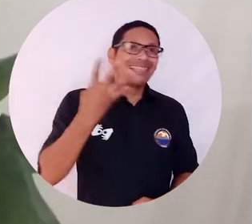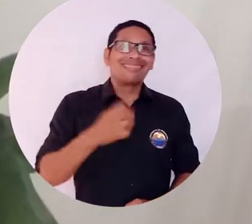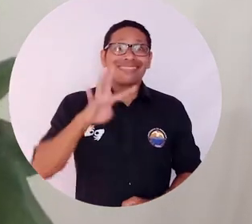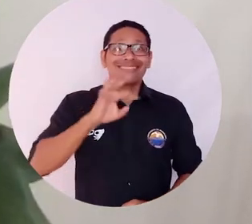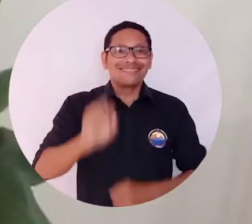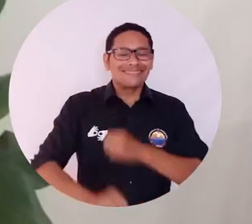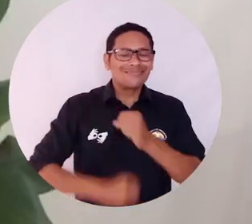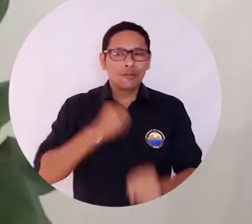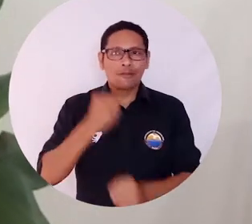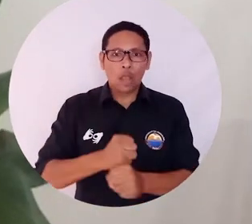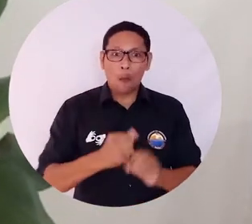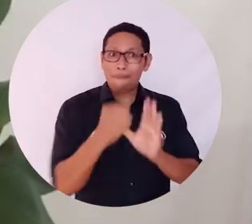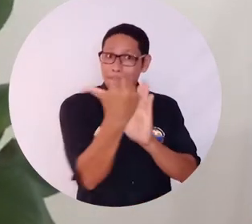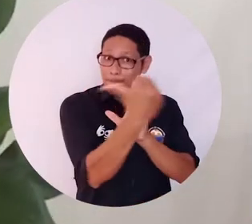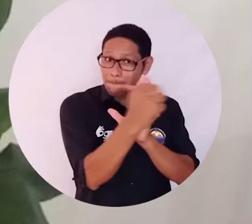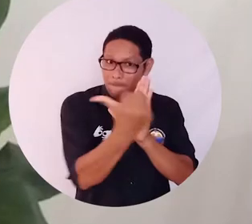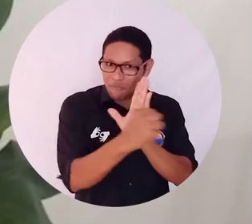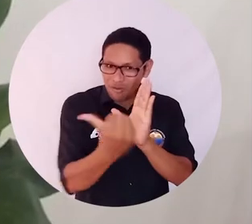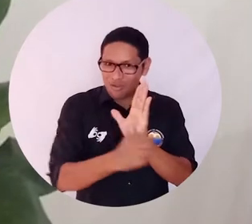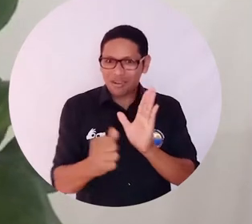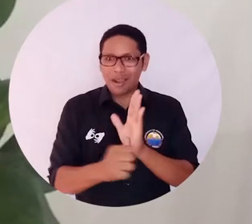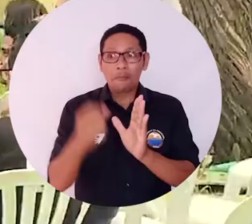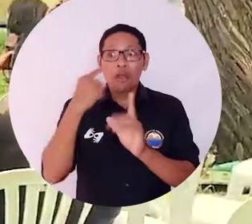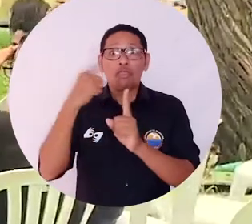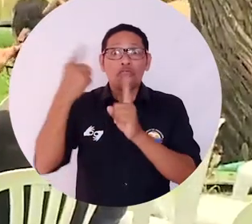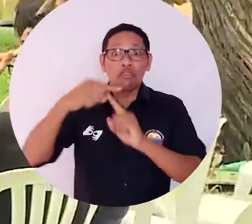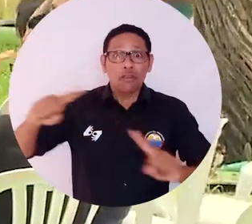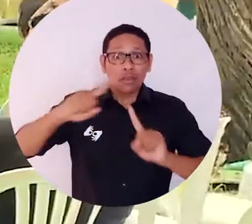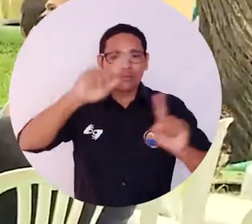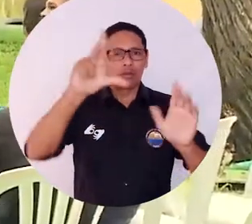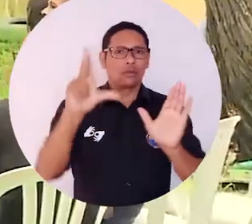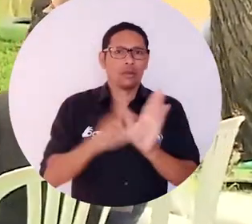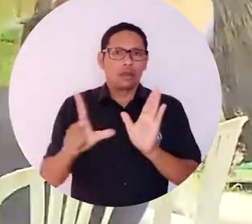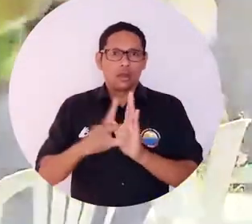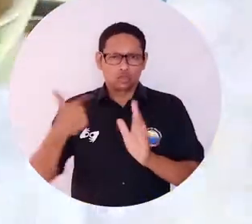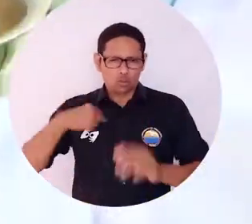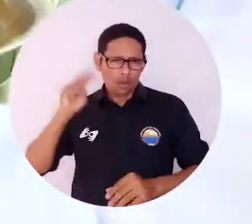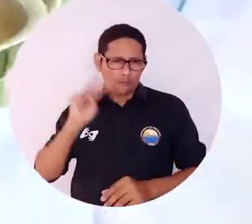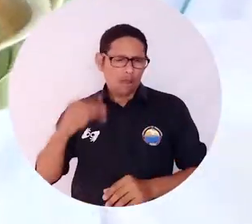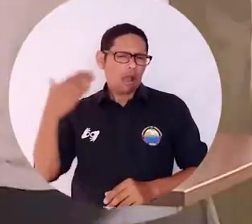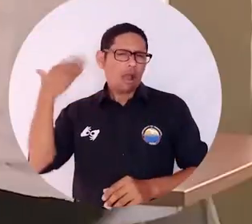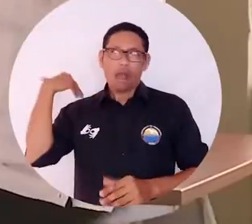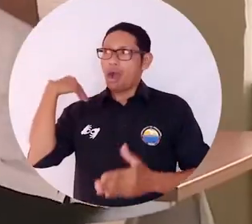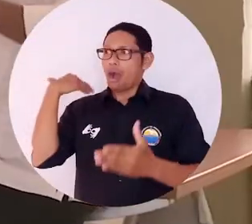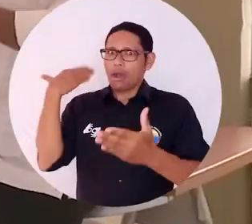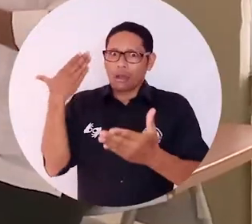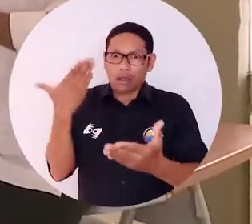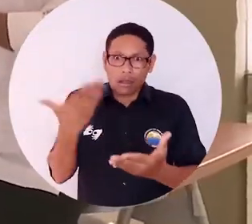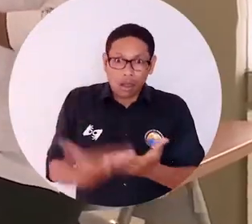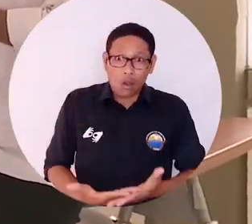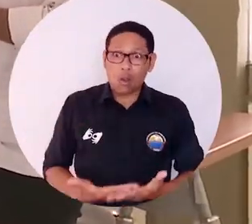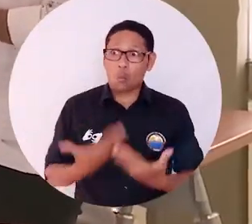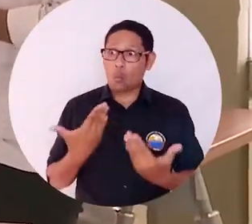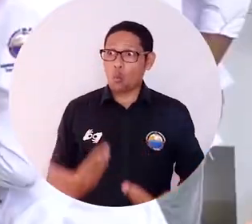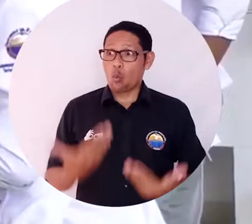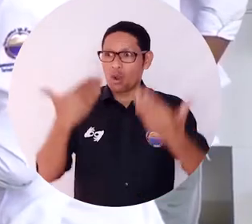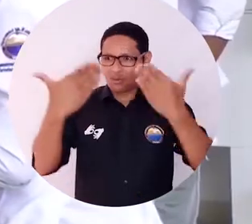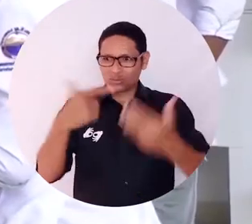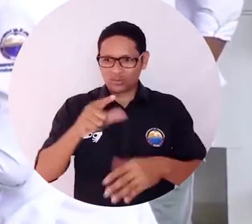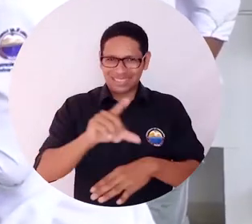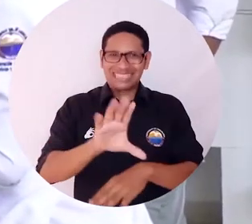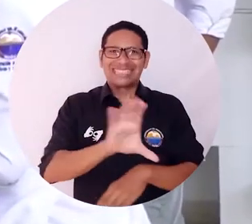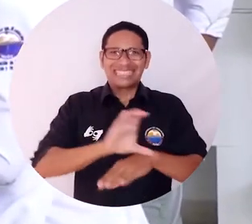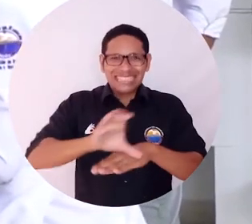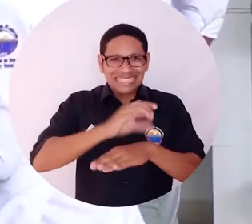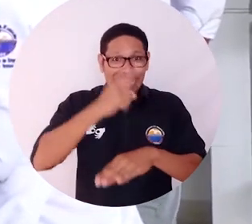este maravilloso programa que he visto nacer, crecer y consolidarse hoy como uno de los referentes del turismo de nuestra ciudad y, por qué